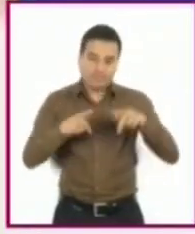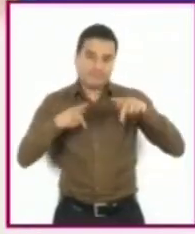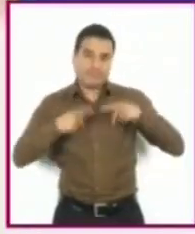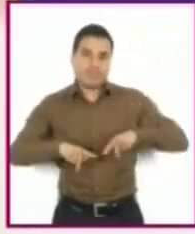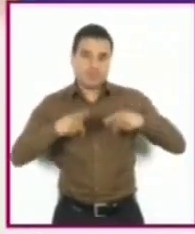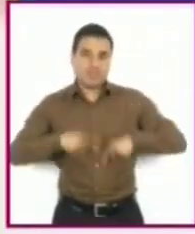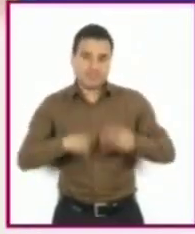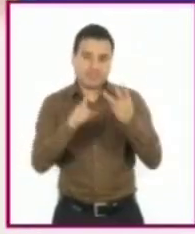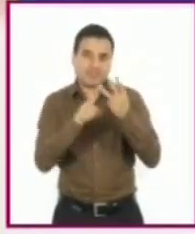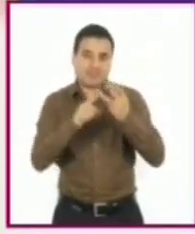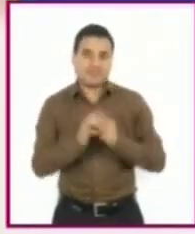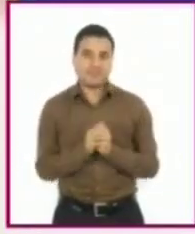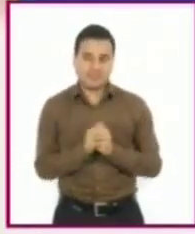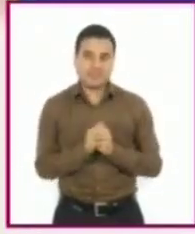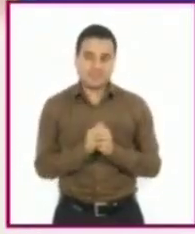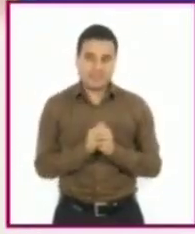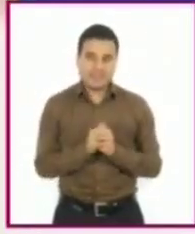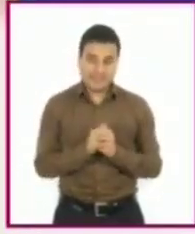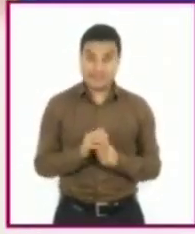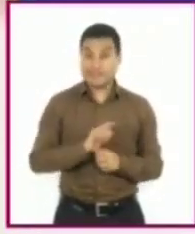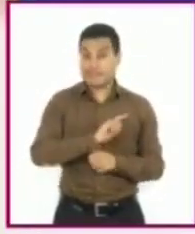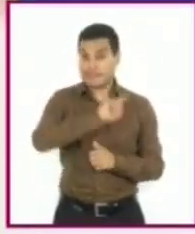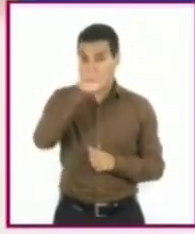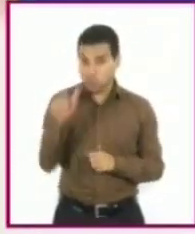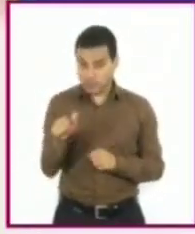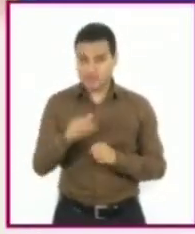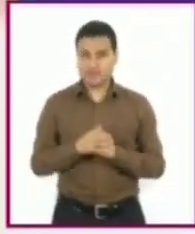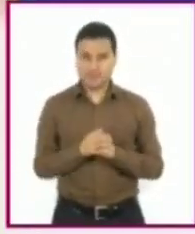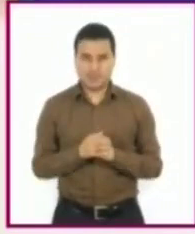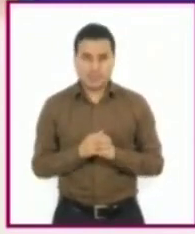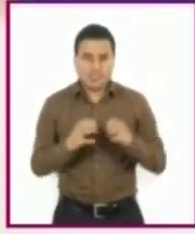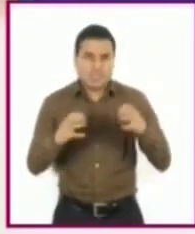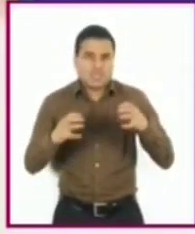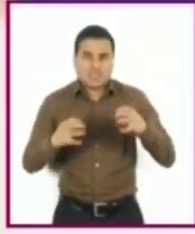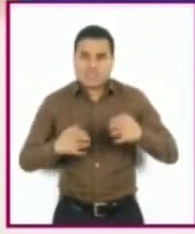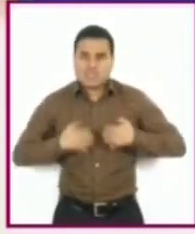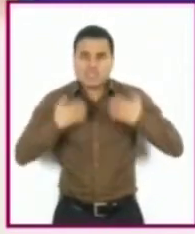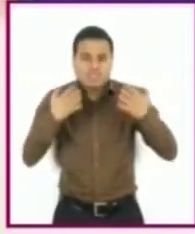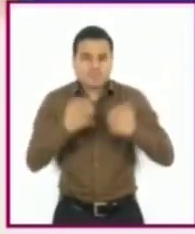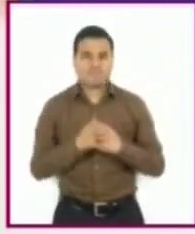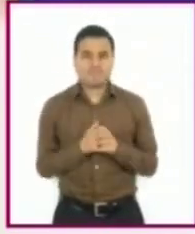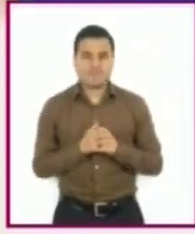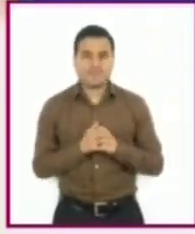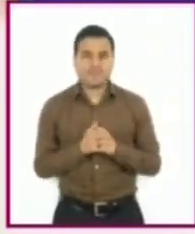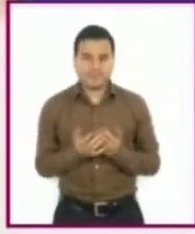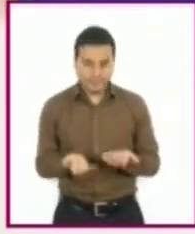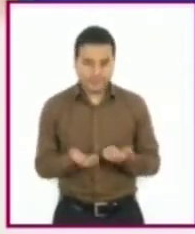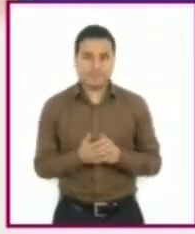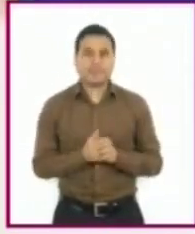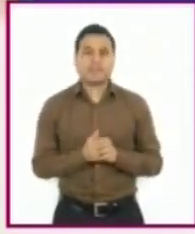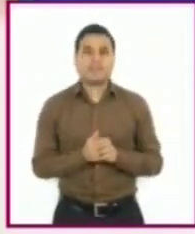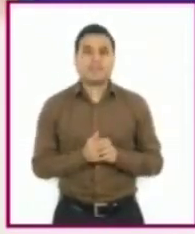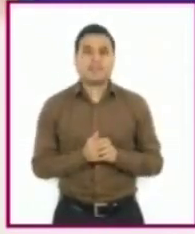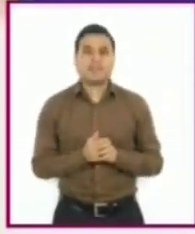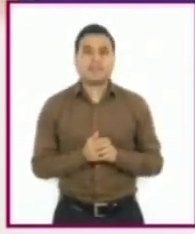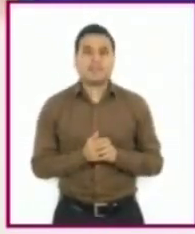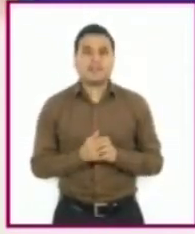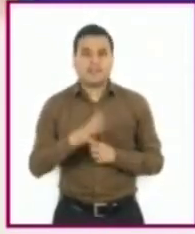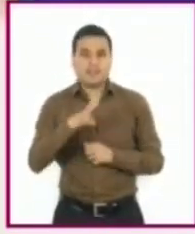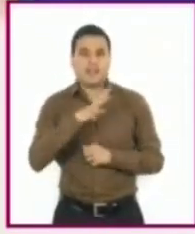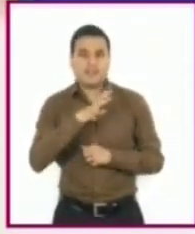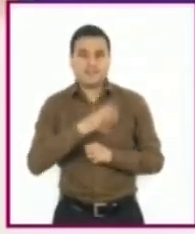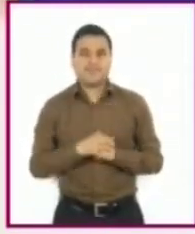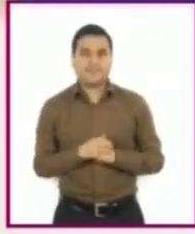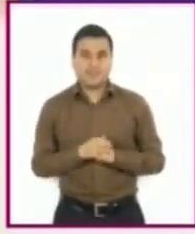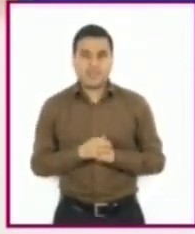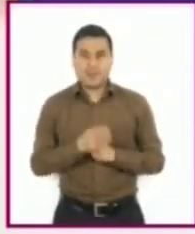causas que abonaron al inicio de la Revolución Francesa fueron una sucesión de malas cosechas que afectaron el abasto